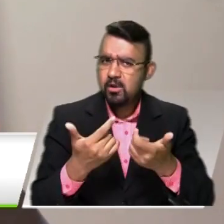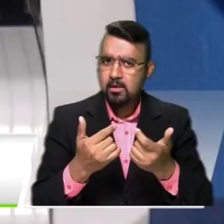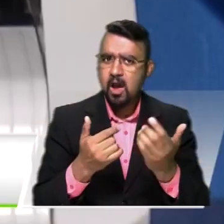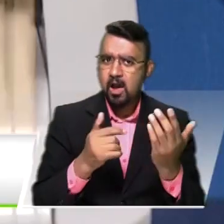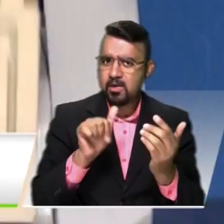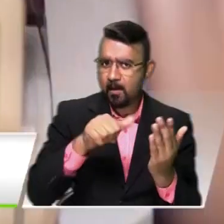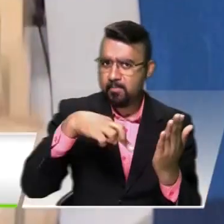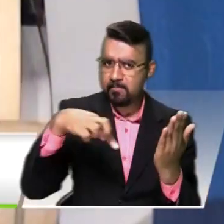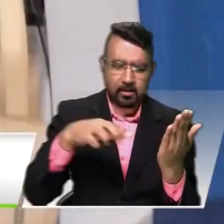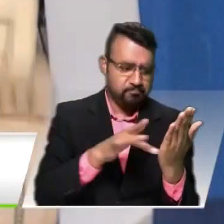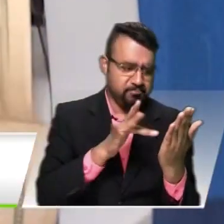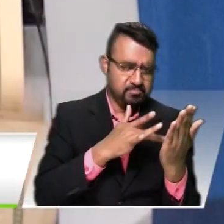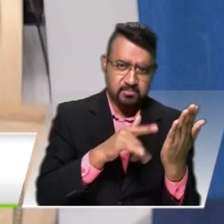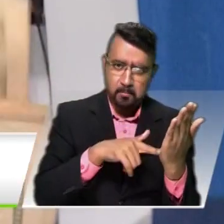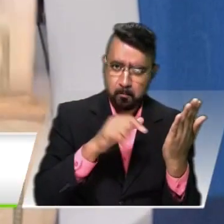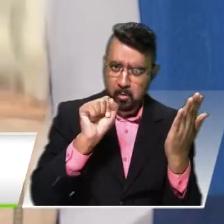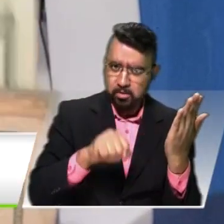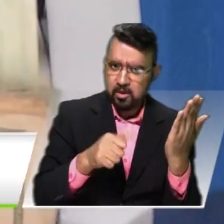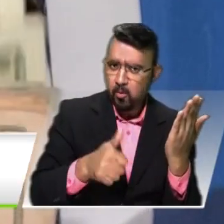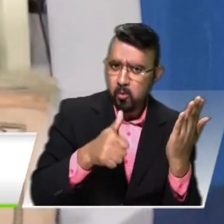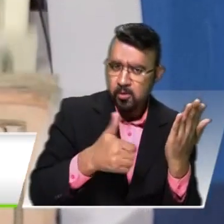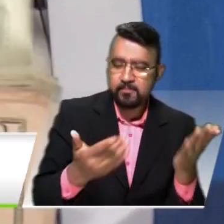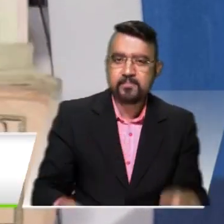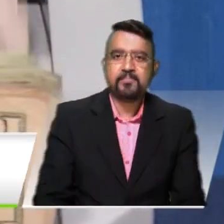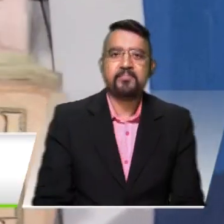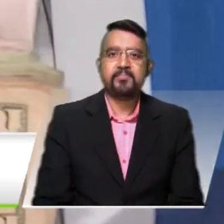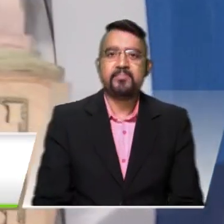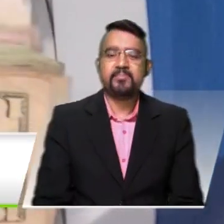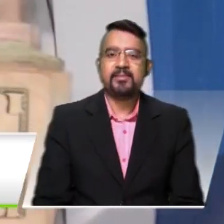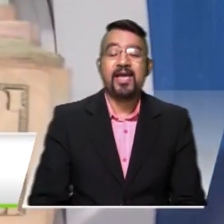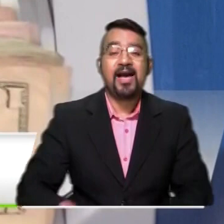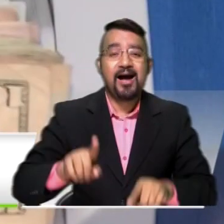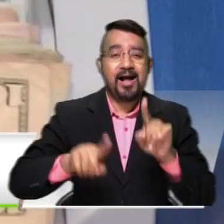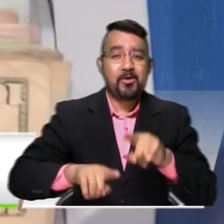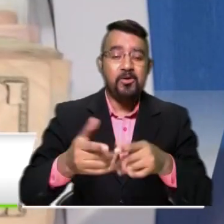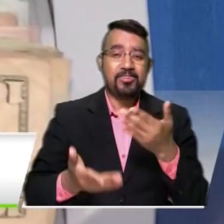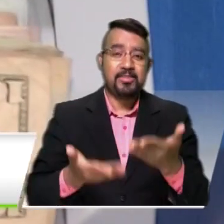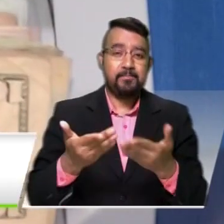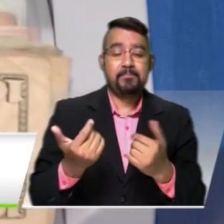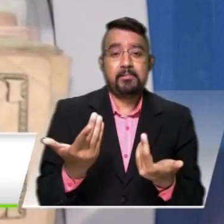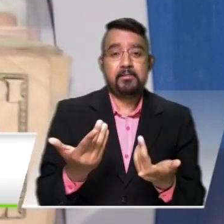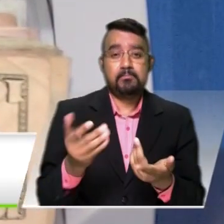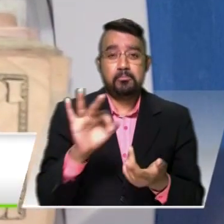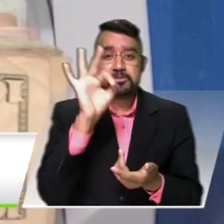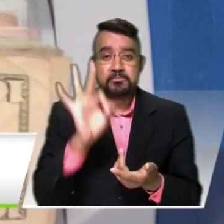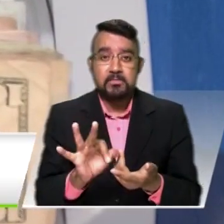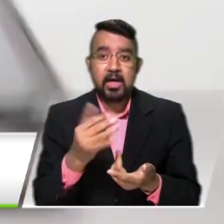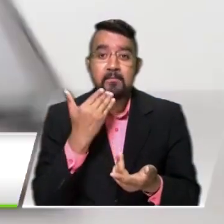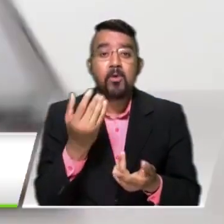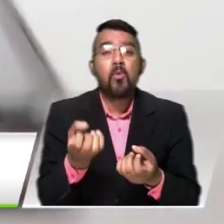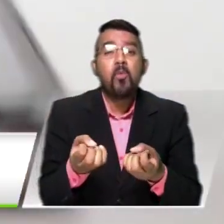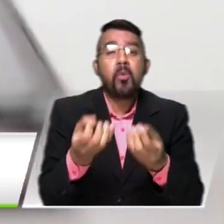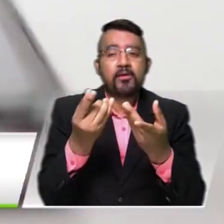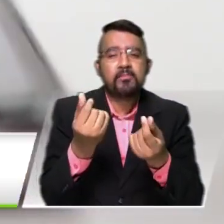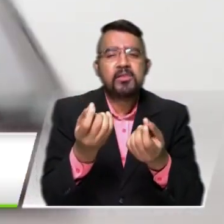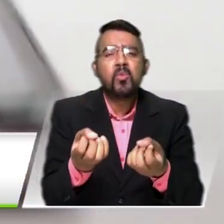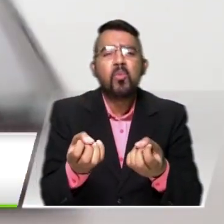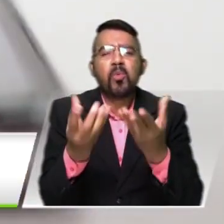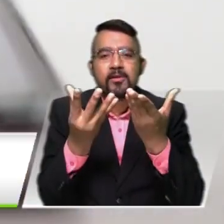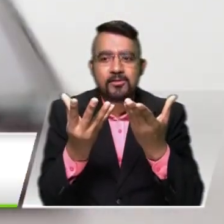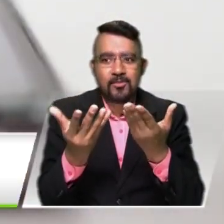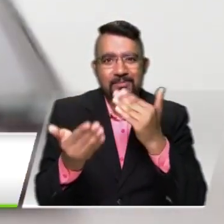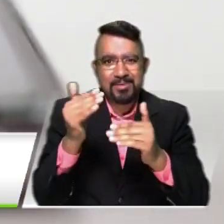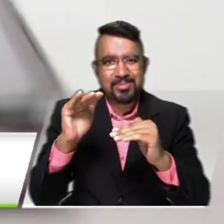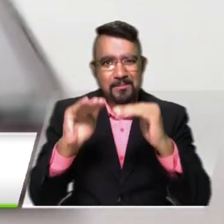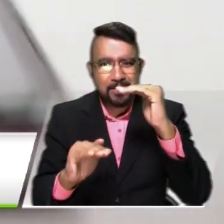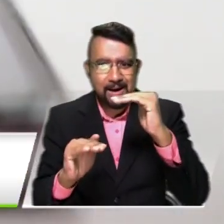usando. Este tipo de plataformas operan teniendo en cuenta la tasa de cambio actualizada al momento de la transacción y generan un cobro según